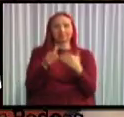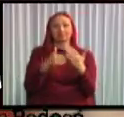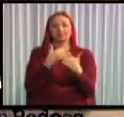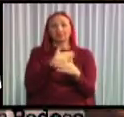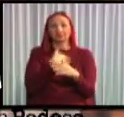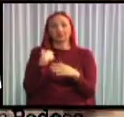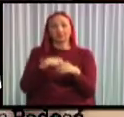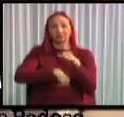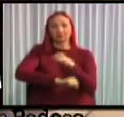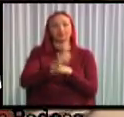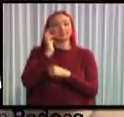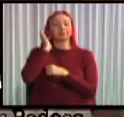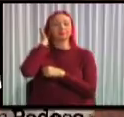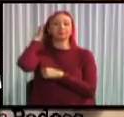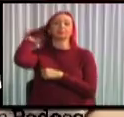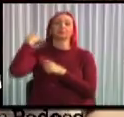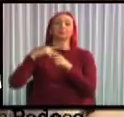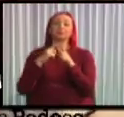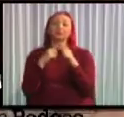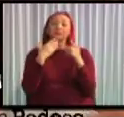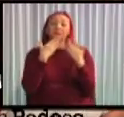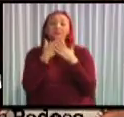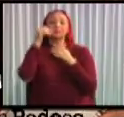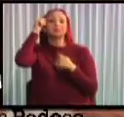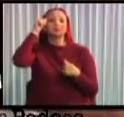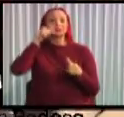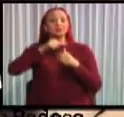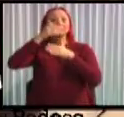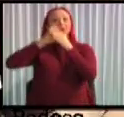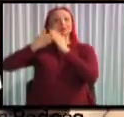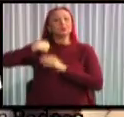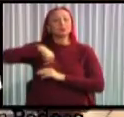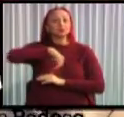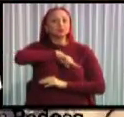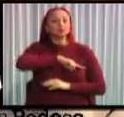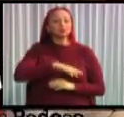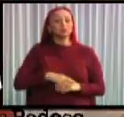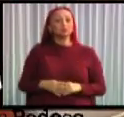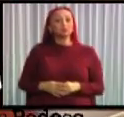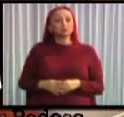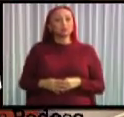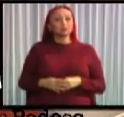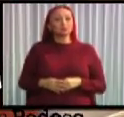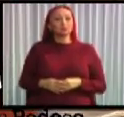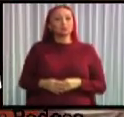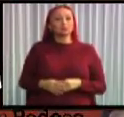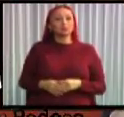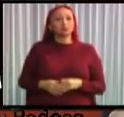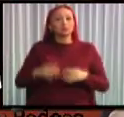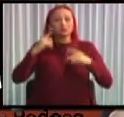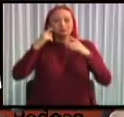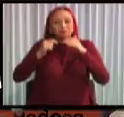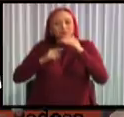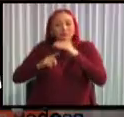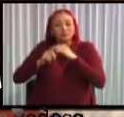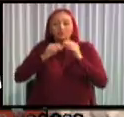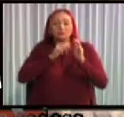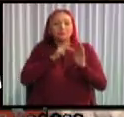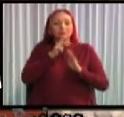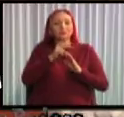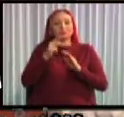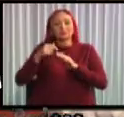me gusta el fútbol. Por supuesto. Y entonces recuerdo que nosotros empíricamente estábamos a 100